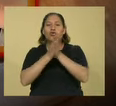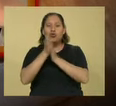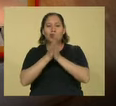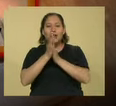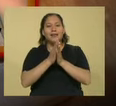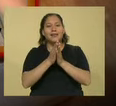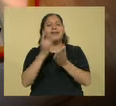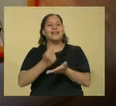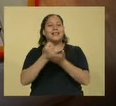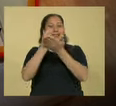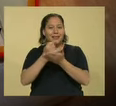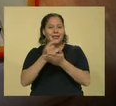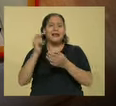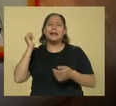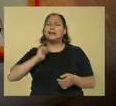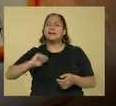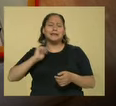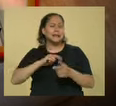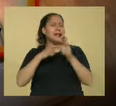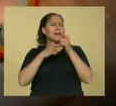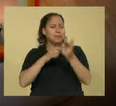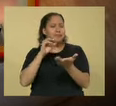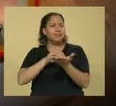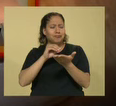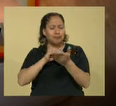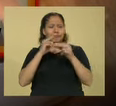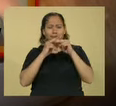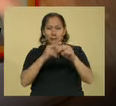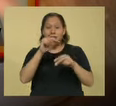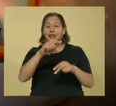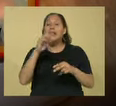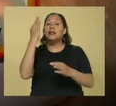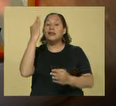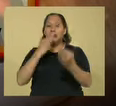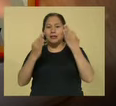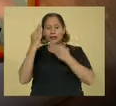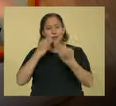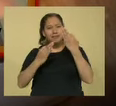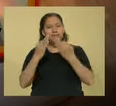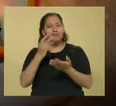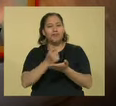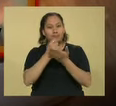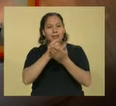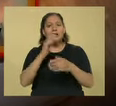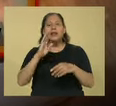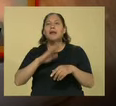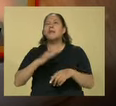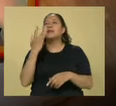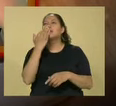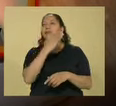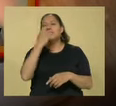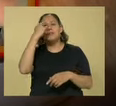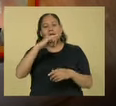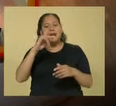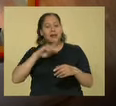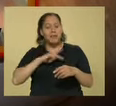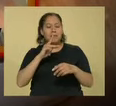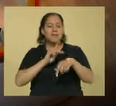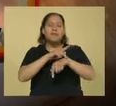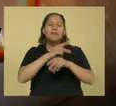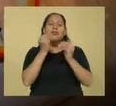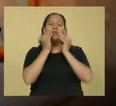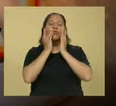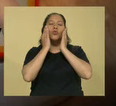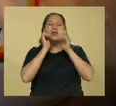chocolaterapia es desde tiempos milenarios uno de los tratamientos más ricos para hidratar y humectar la